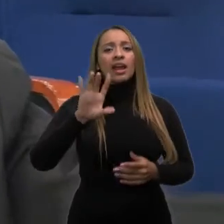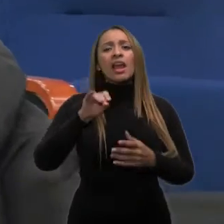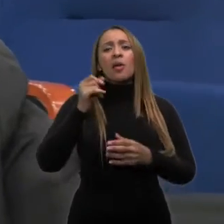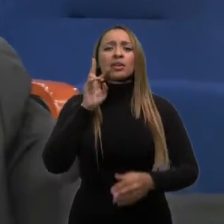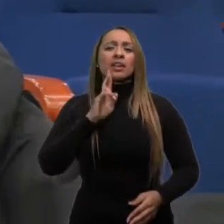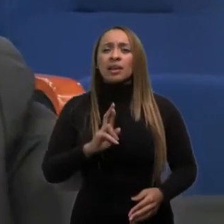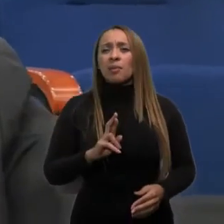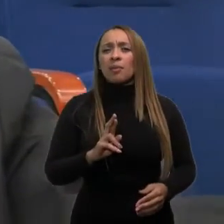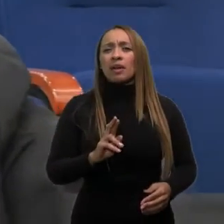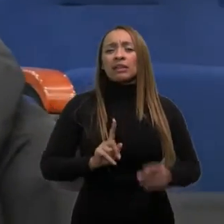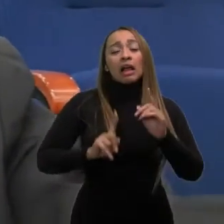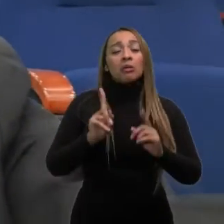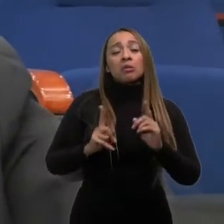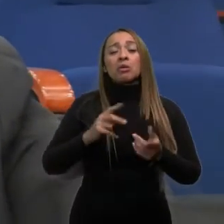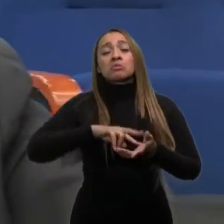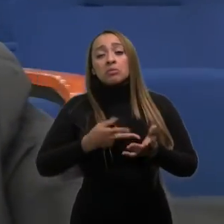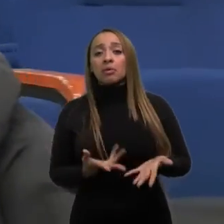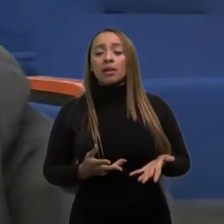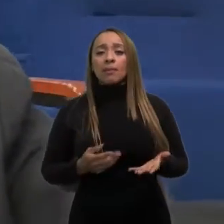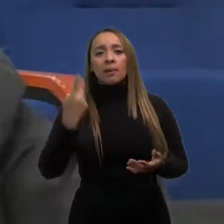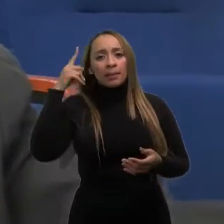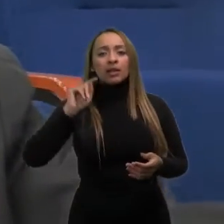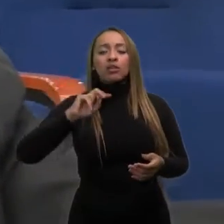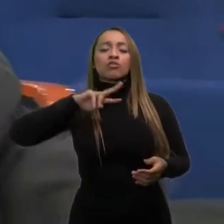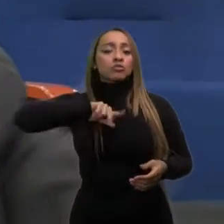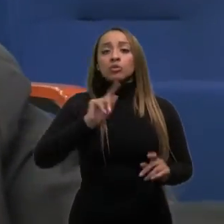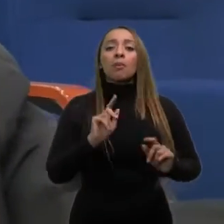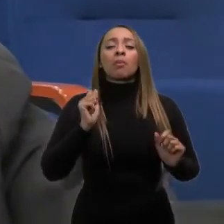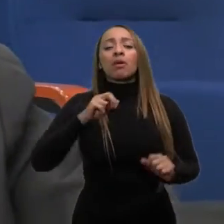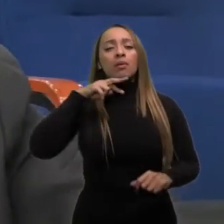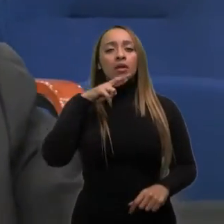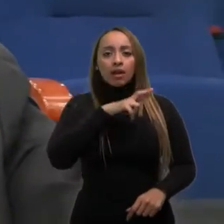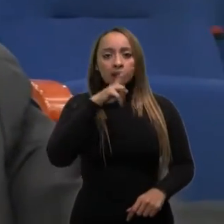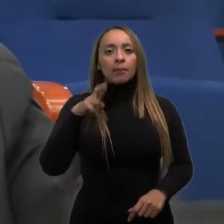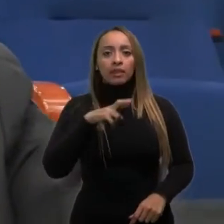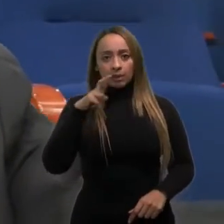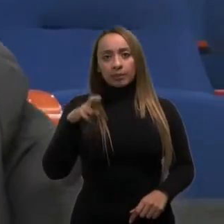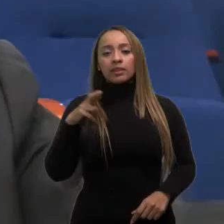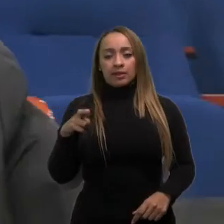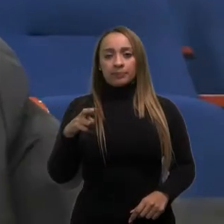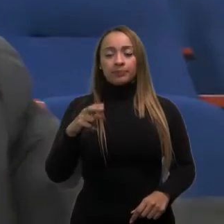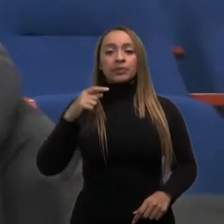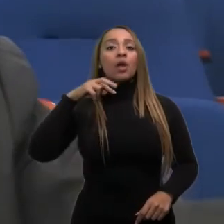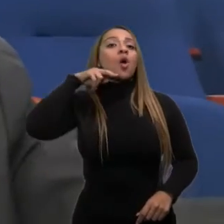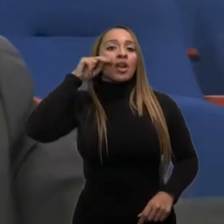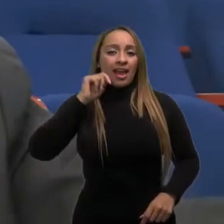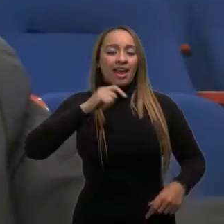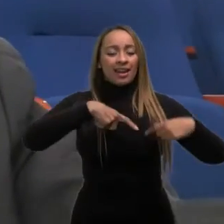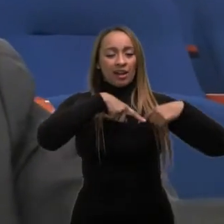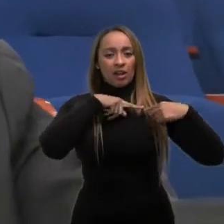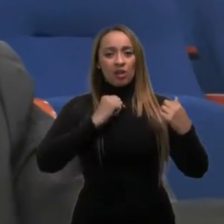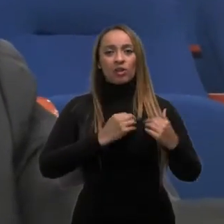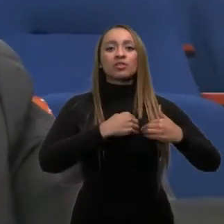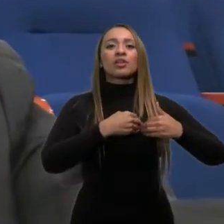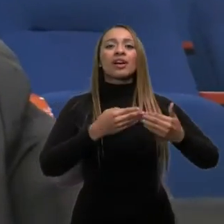respuestas a cosas que no tienen sentido en su vida. Pero orar no es repetir todos los días la misma conversación, orar es abrir el corazón